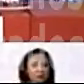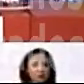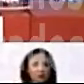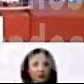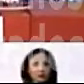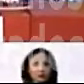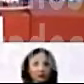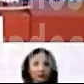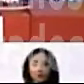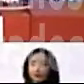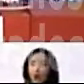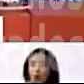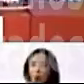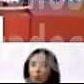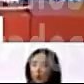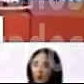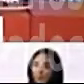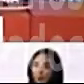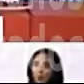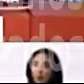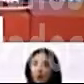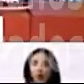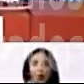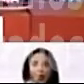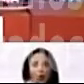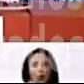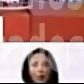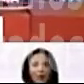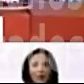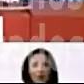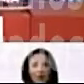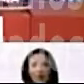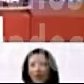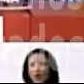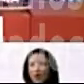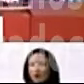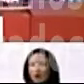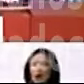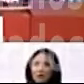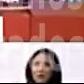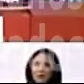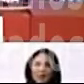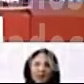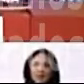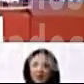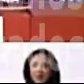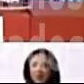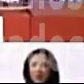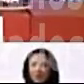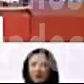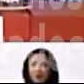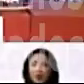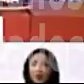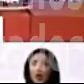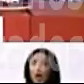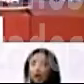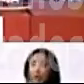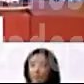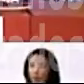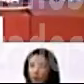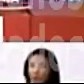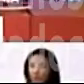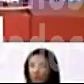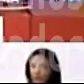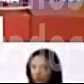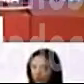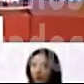Financista, el que pagó, señor Delgado Tabosky, está allá. Y tiene 2 periodistas allá que tienen un